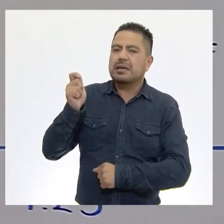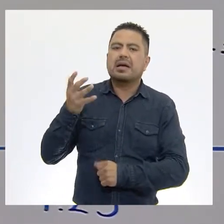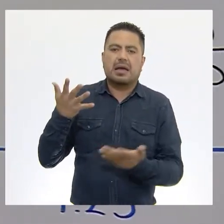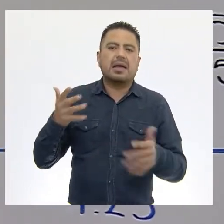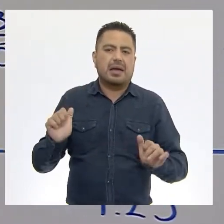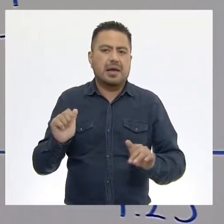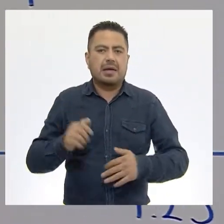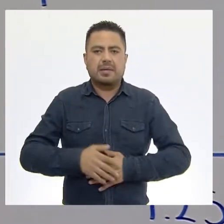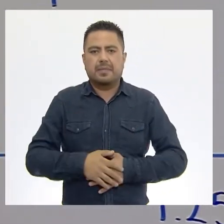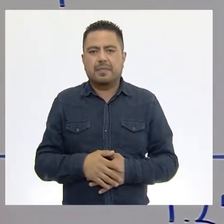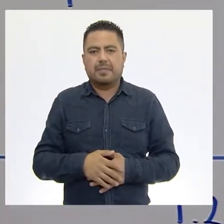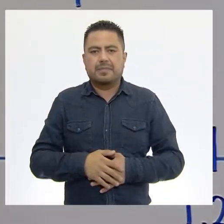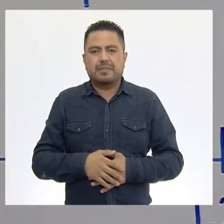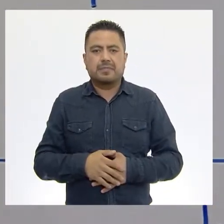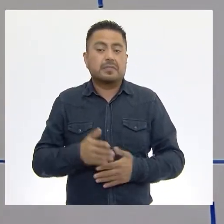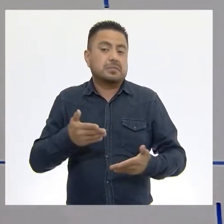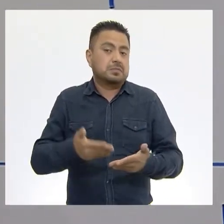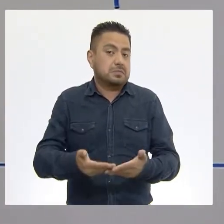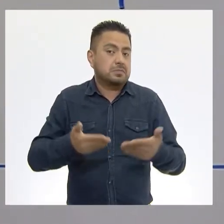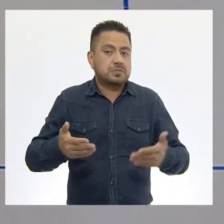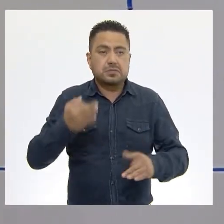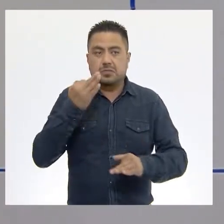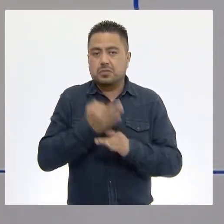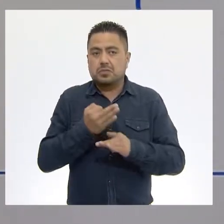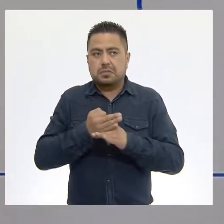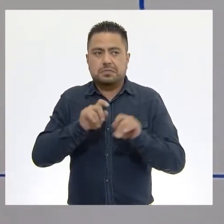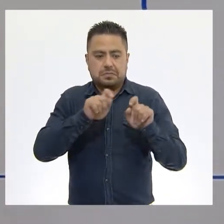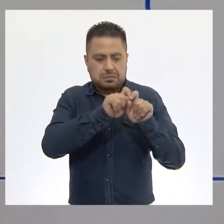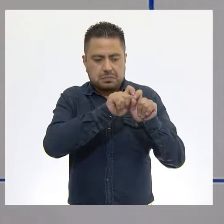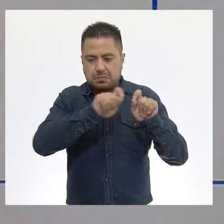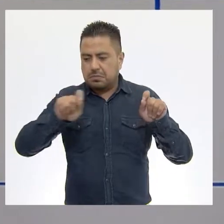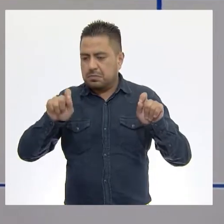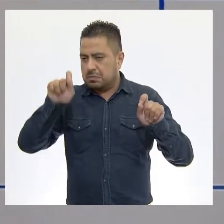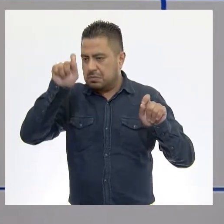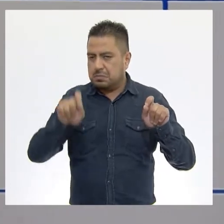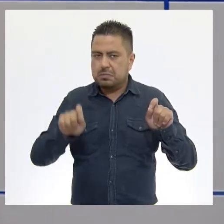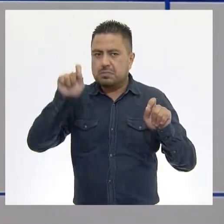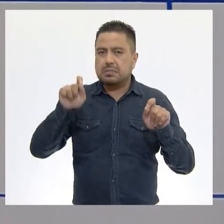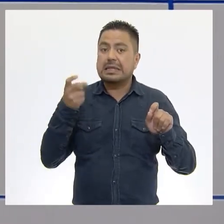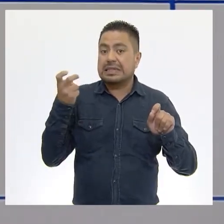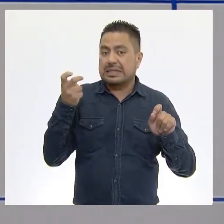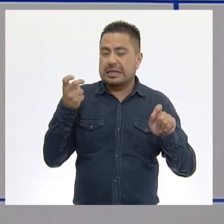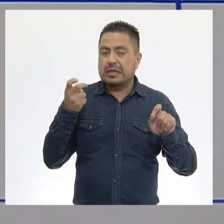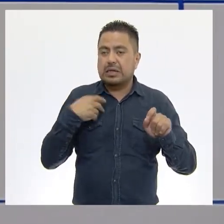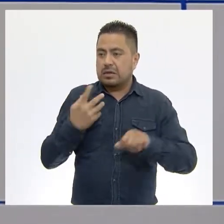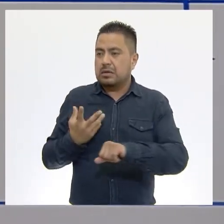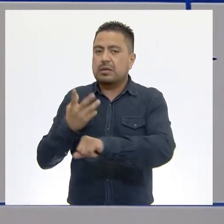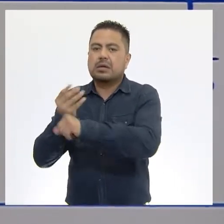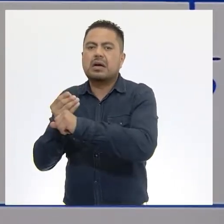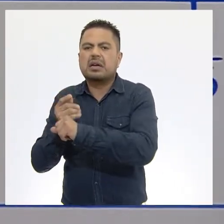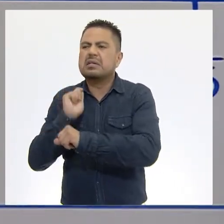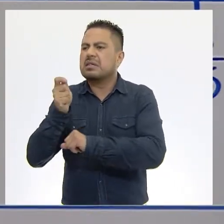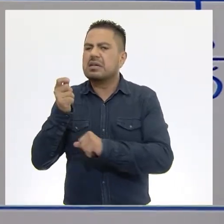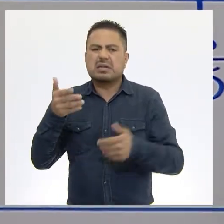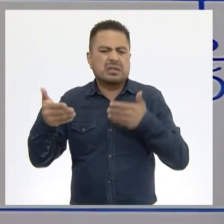exactito. Entonces, voy a poner una marca. Ajá. Esta marquita que yo puse, ¿a qué equivaldría, María? Equivale